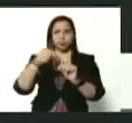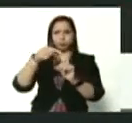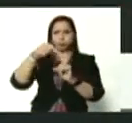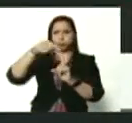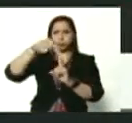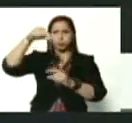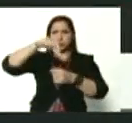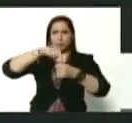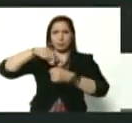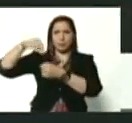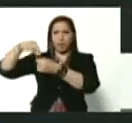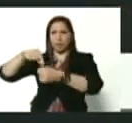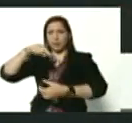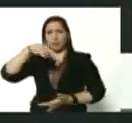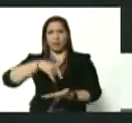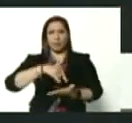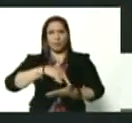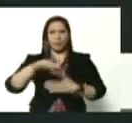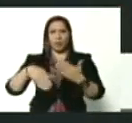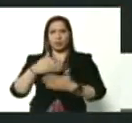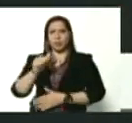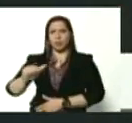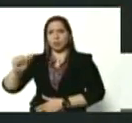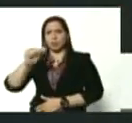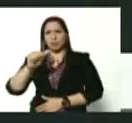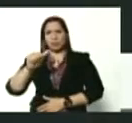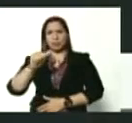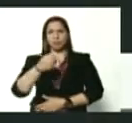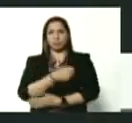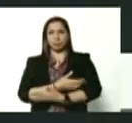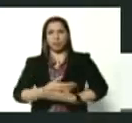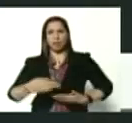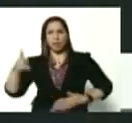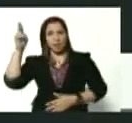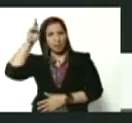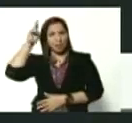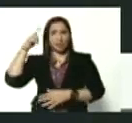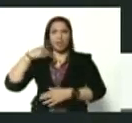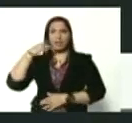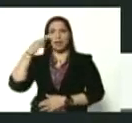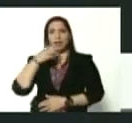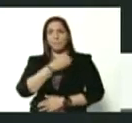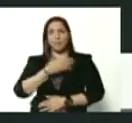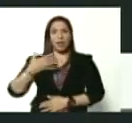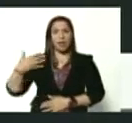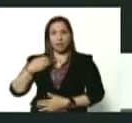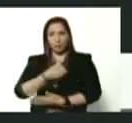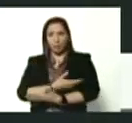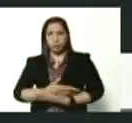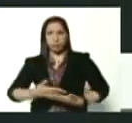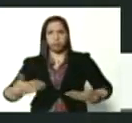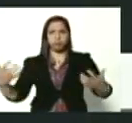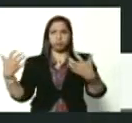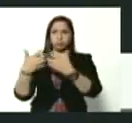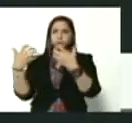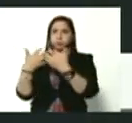estamos hermanados por la sangre india negra y blanca derramada en los campos de batalla de la independencia